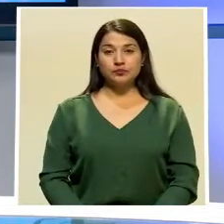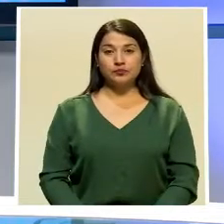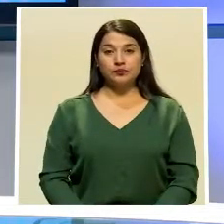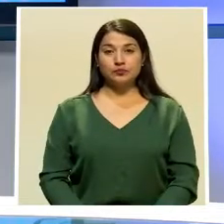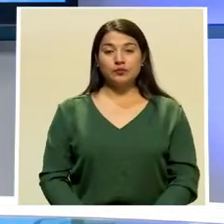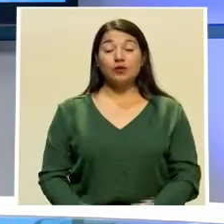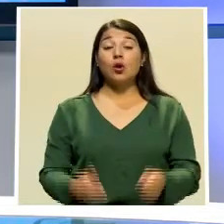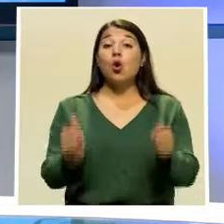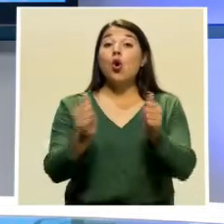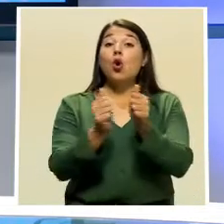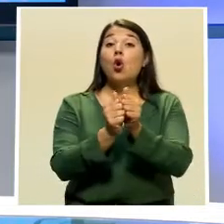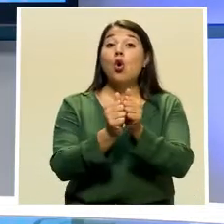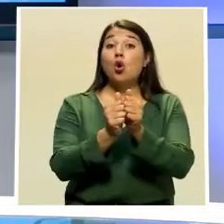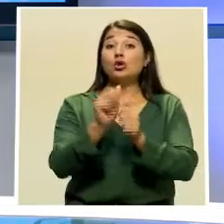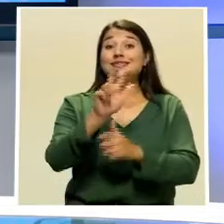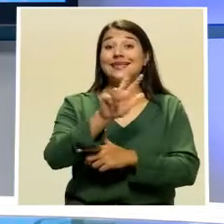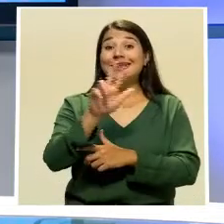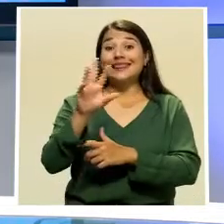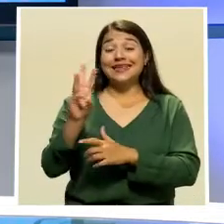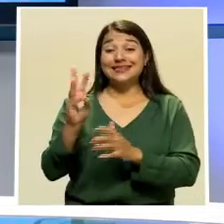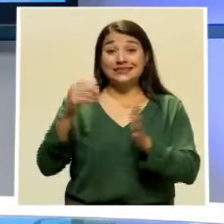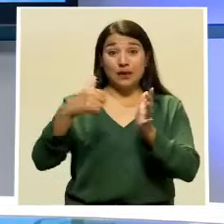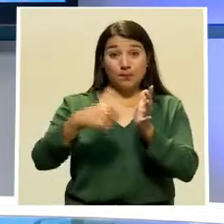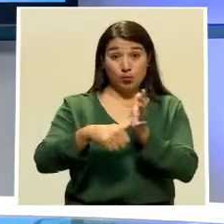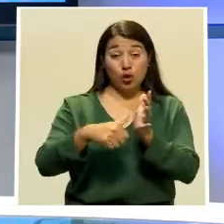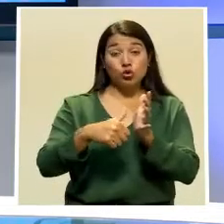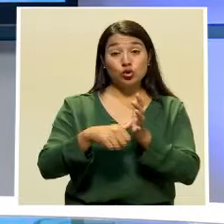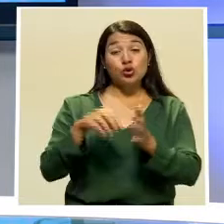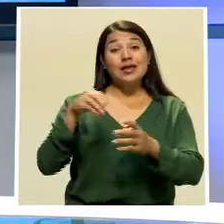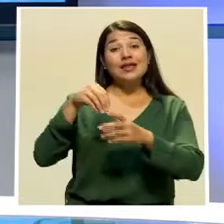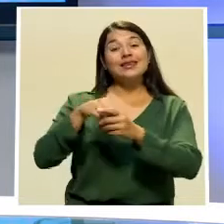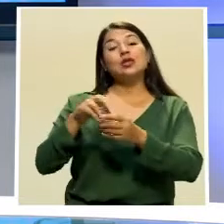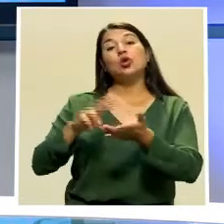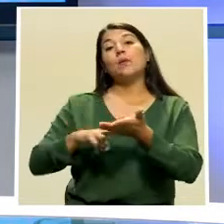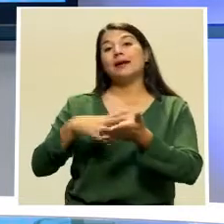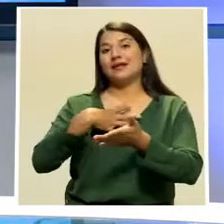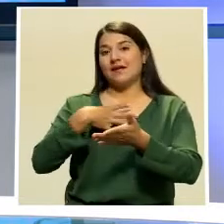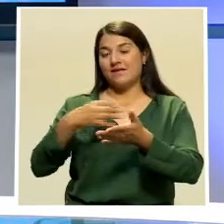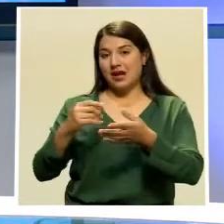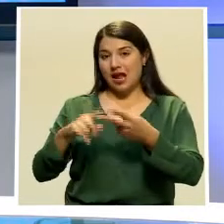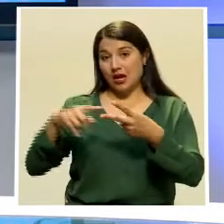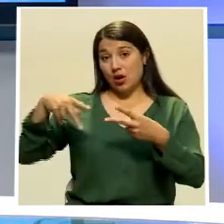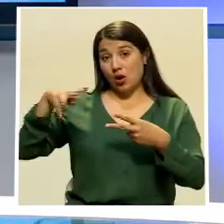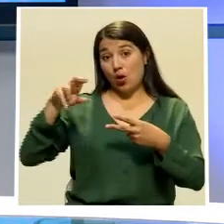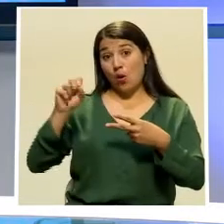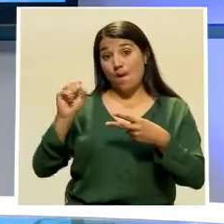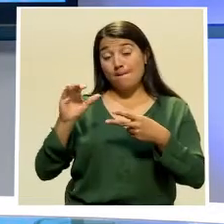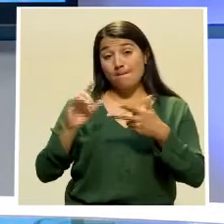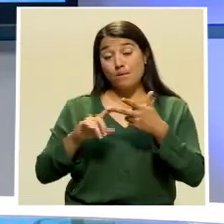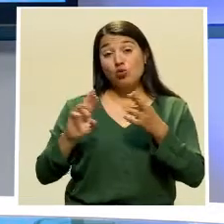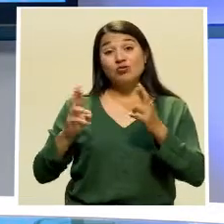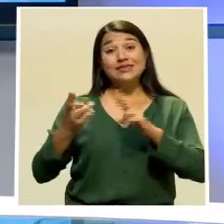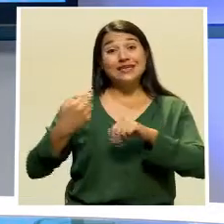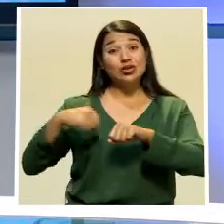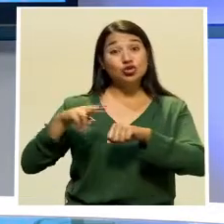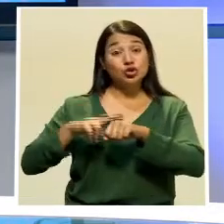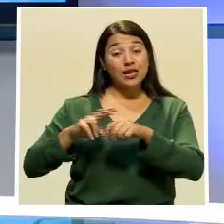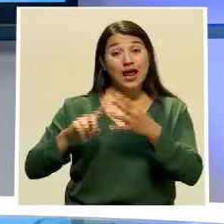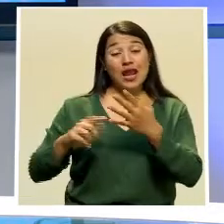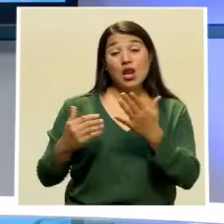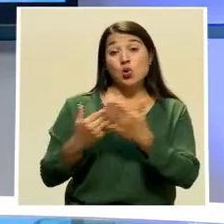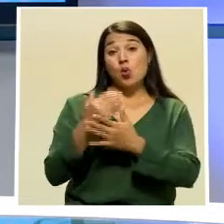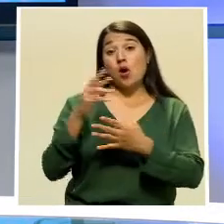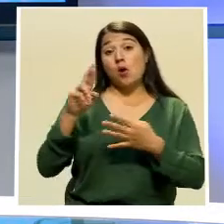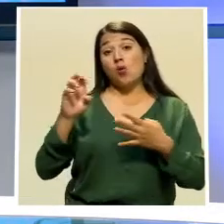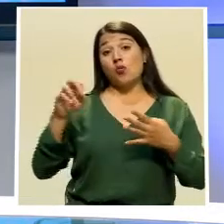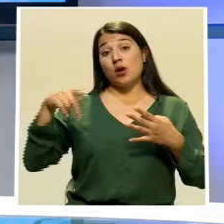Con el voto de 36 diputados de las fracciones del PLN, PUSC, Restauración Nacional y Nueva República, el